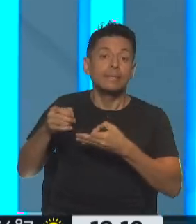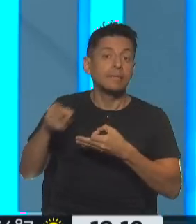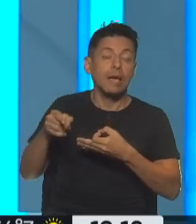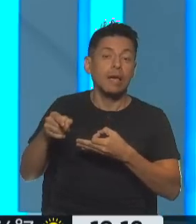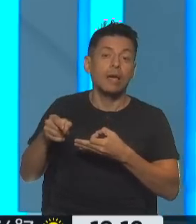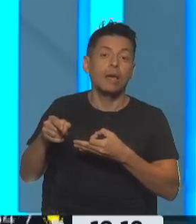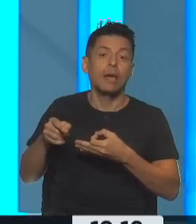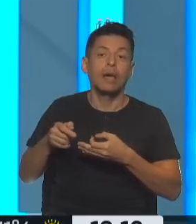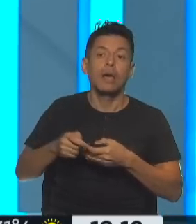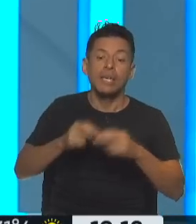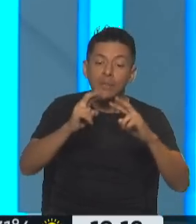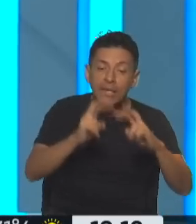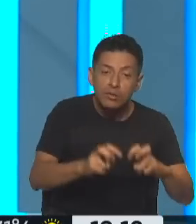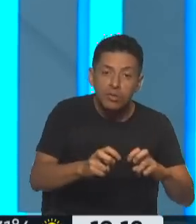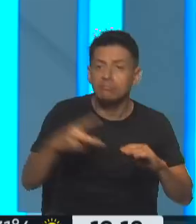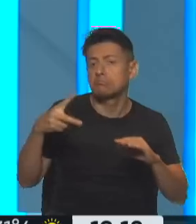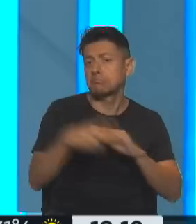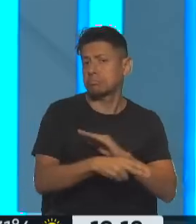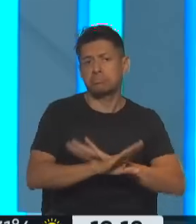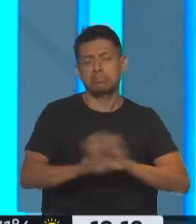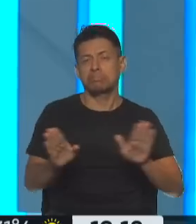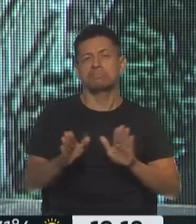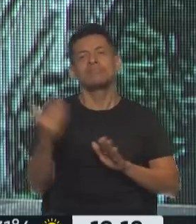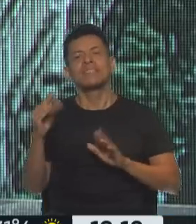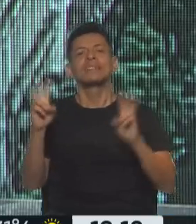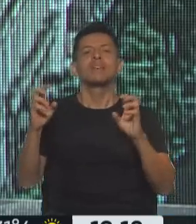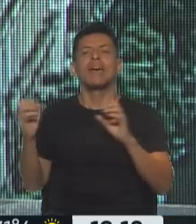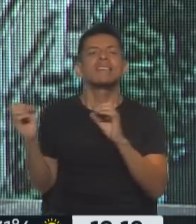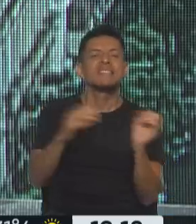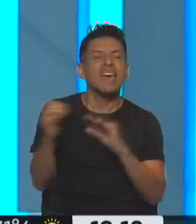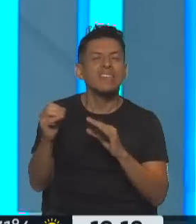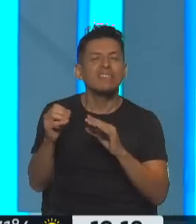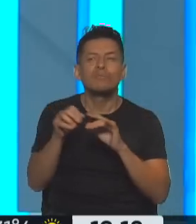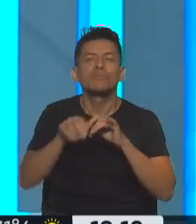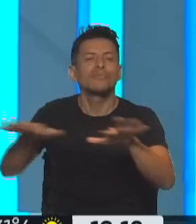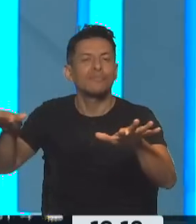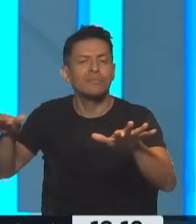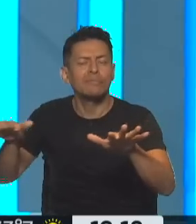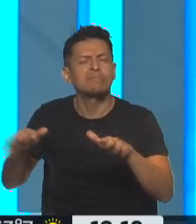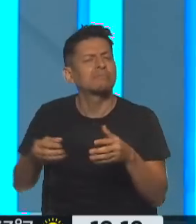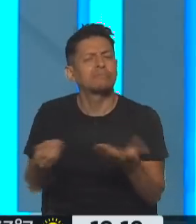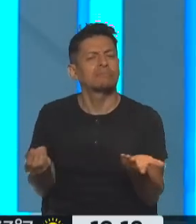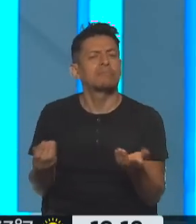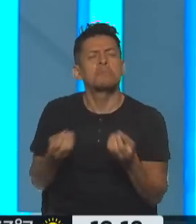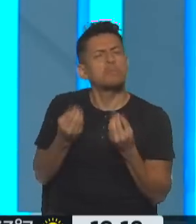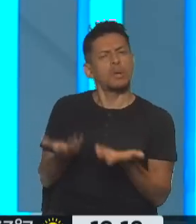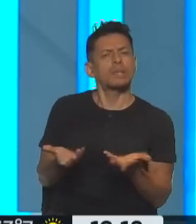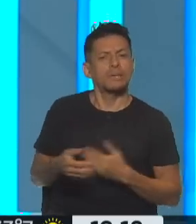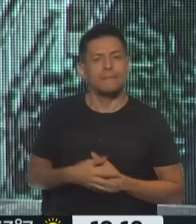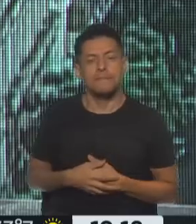cerró la causa por los chats que se infiltraron, pero que se hicieron públicos. ¿Por qué pensás o piensa usted que pasó